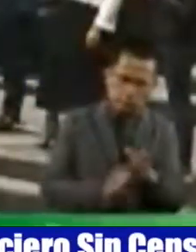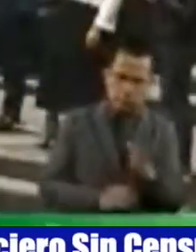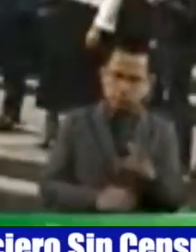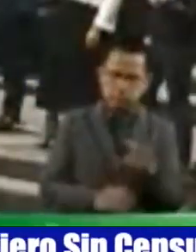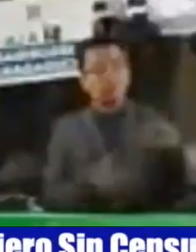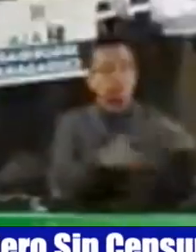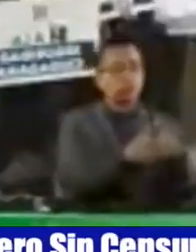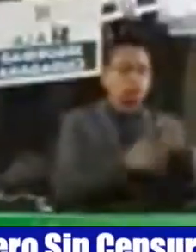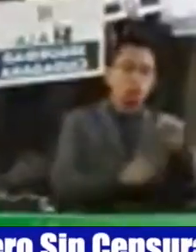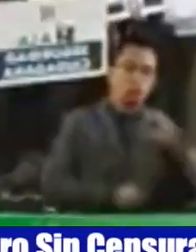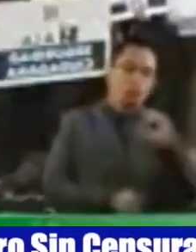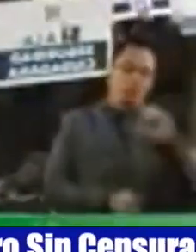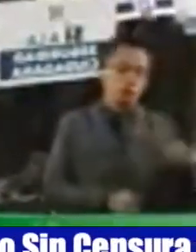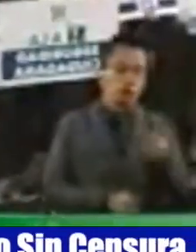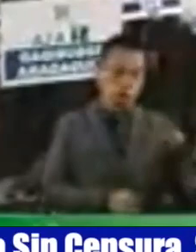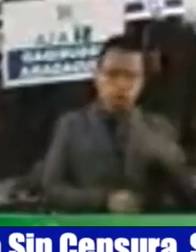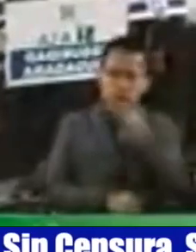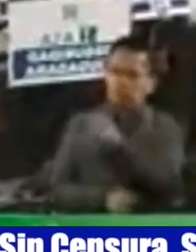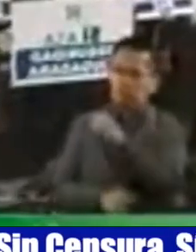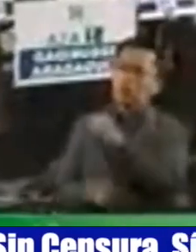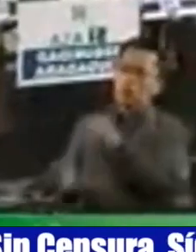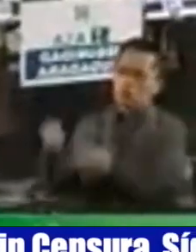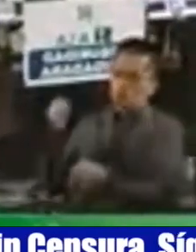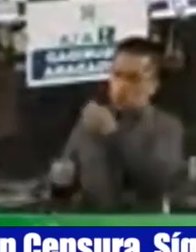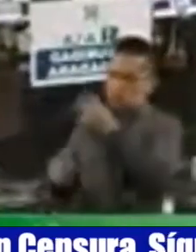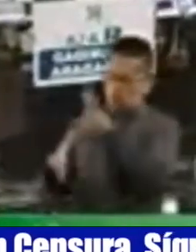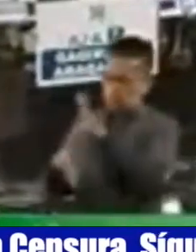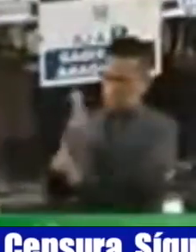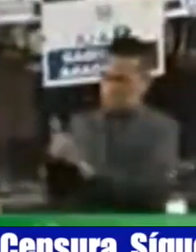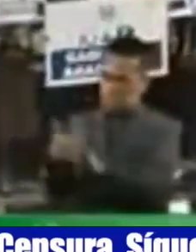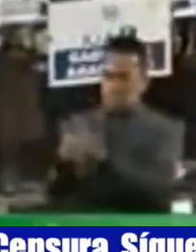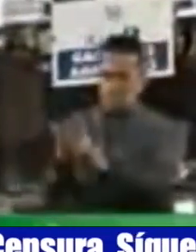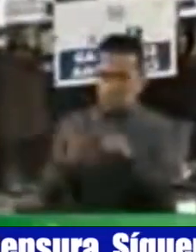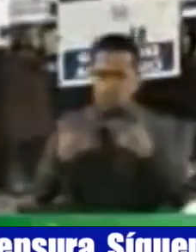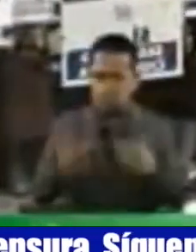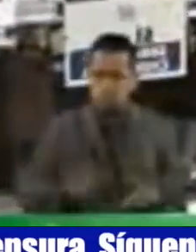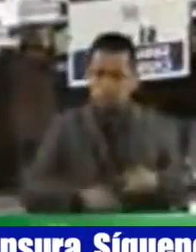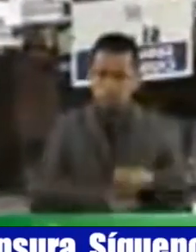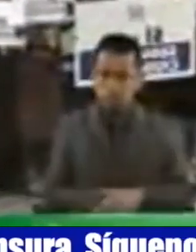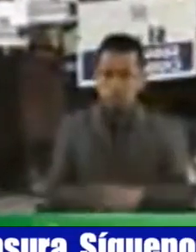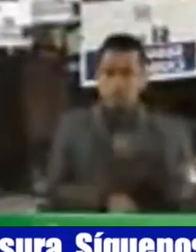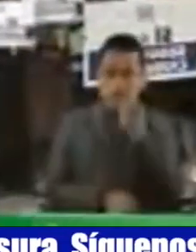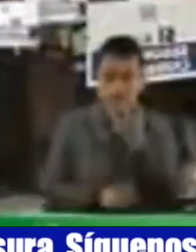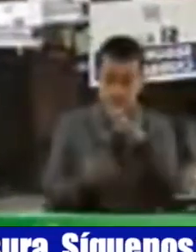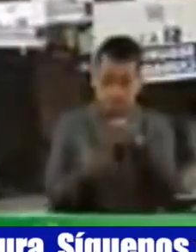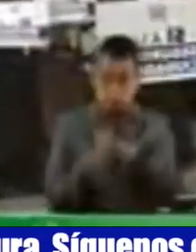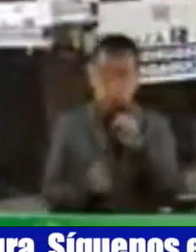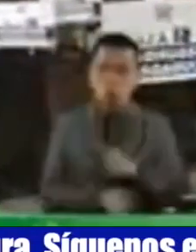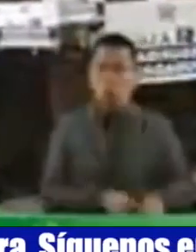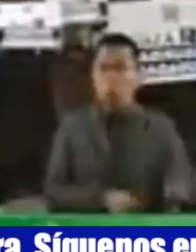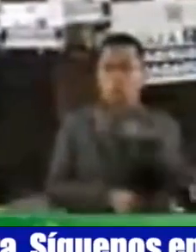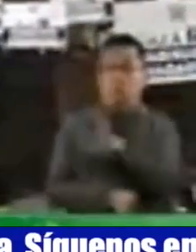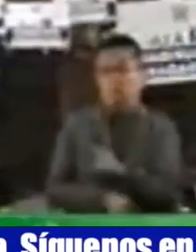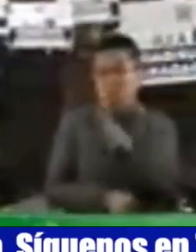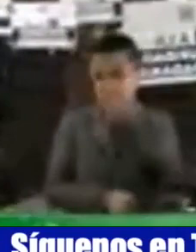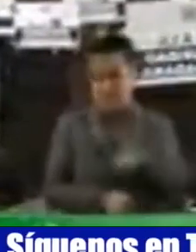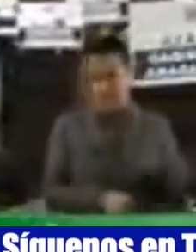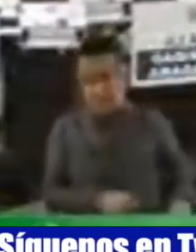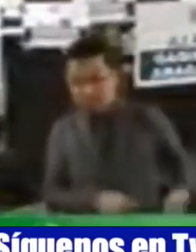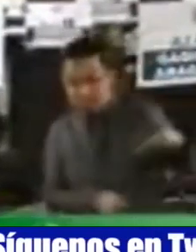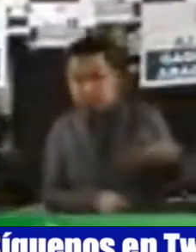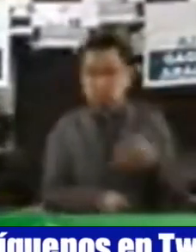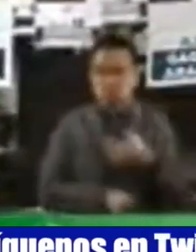la oposición debería de asumir, ya digerir lo que pasó en 2018, asumir que los